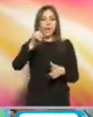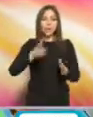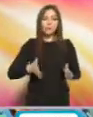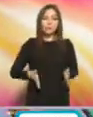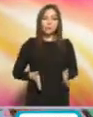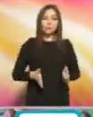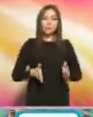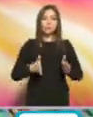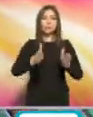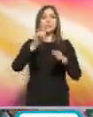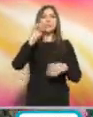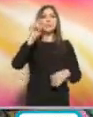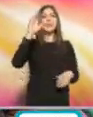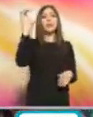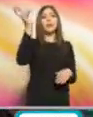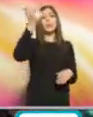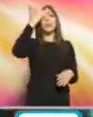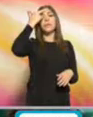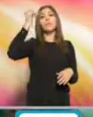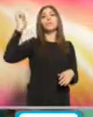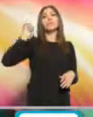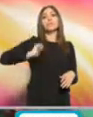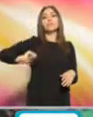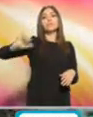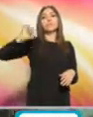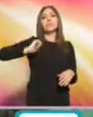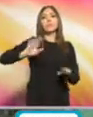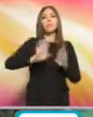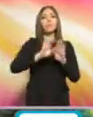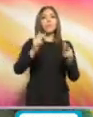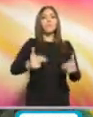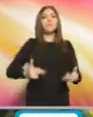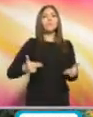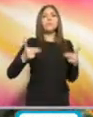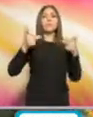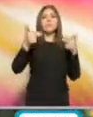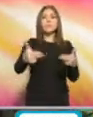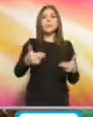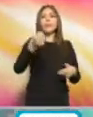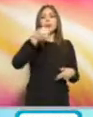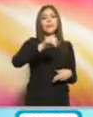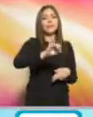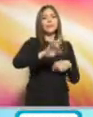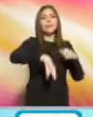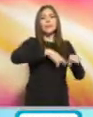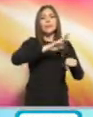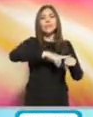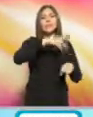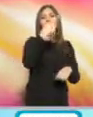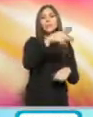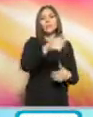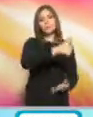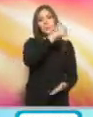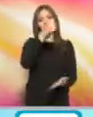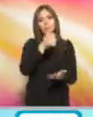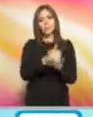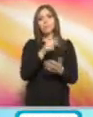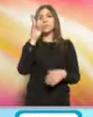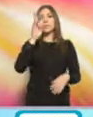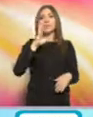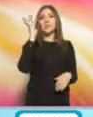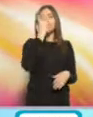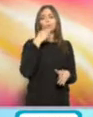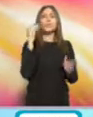el recuerdo de lo que fuimos, esa, ahora sí que herencia lacustre que tenemos en toda la ciudad, que es maravillosa y que todavía